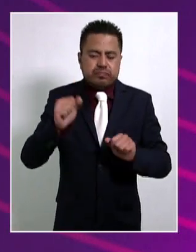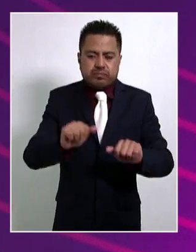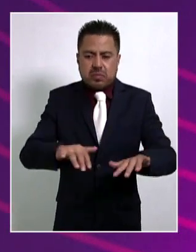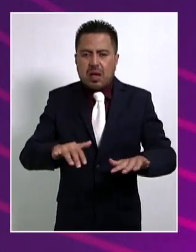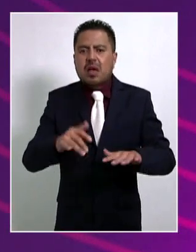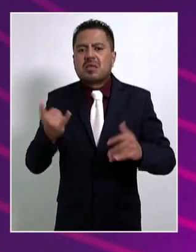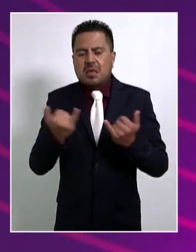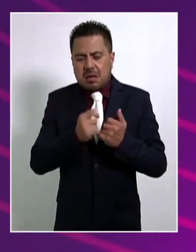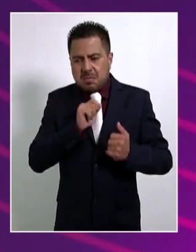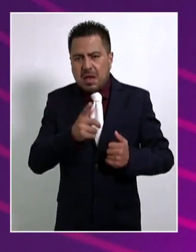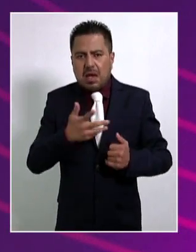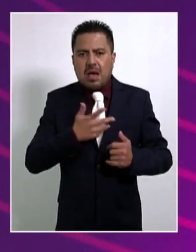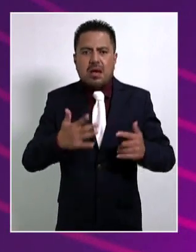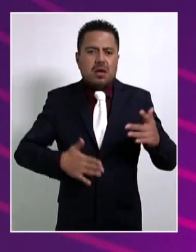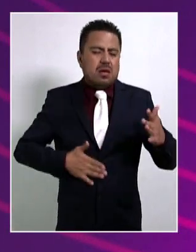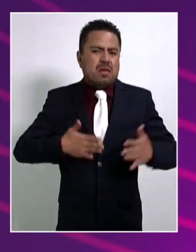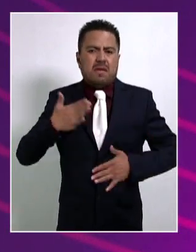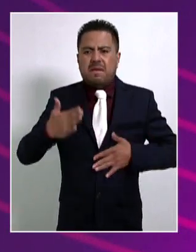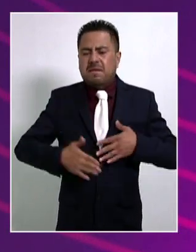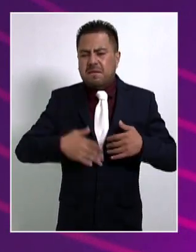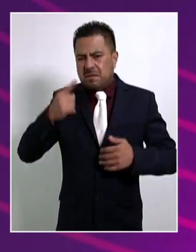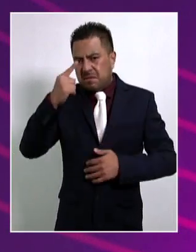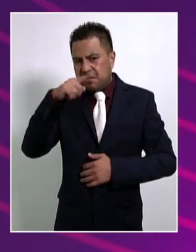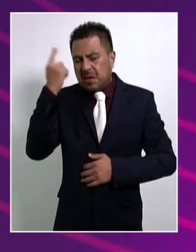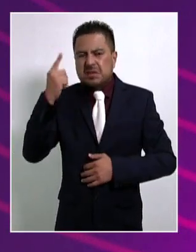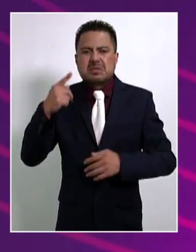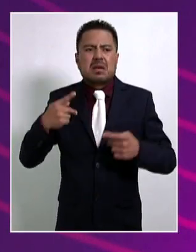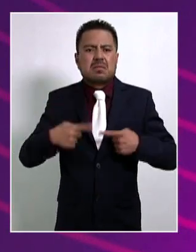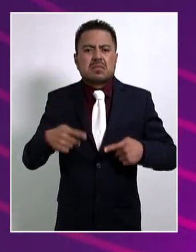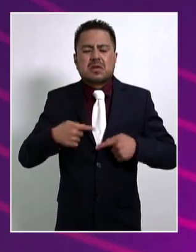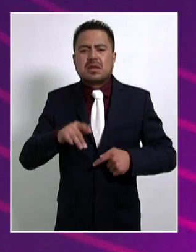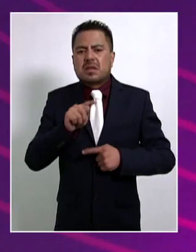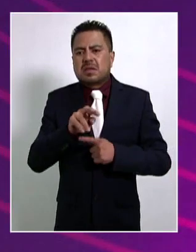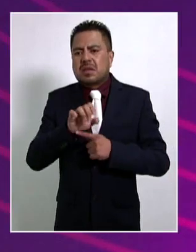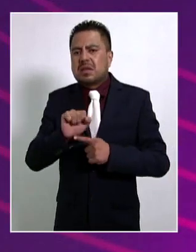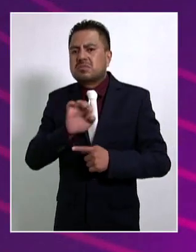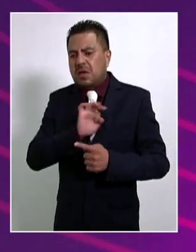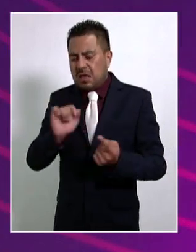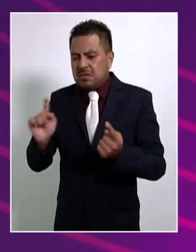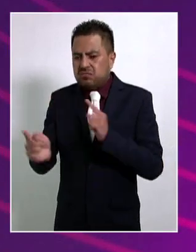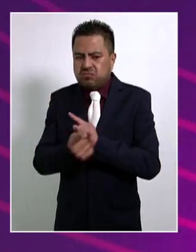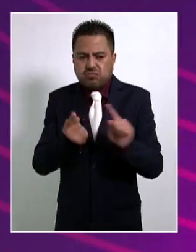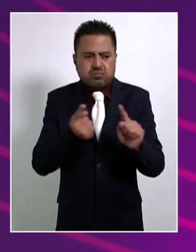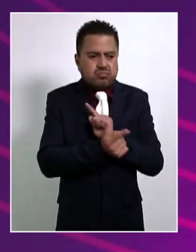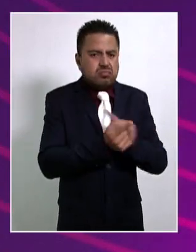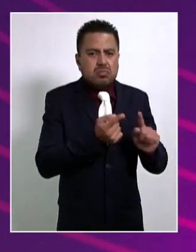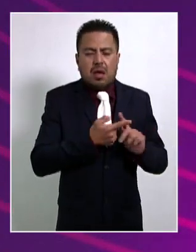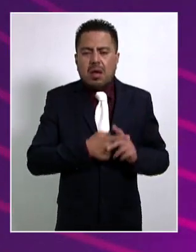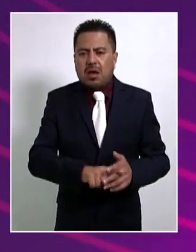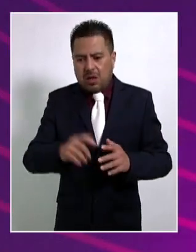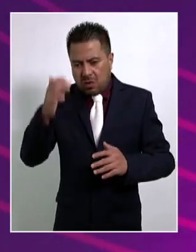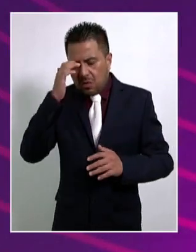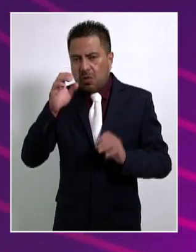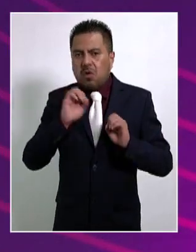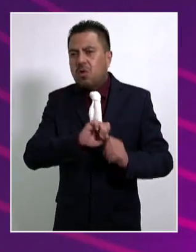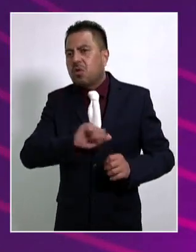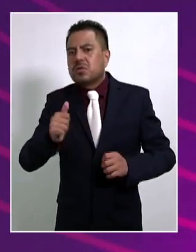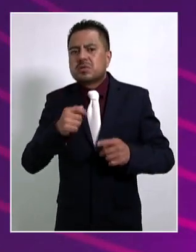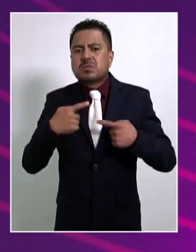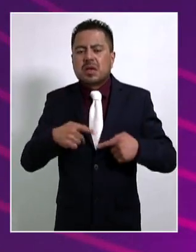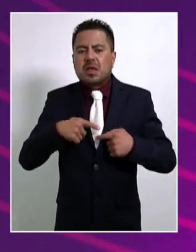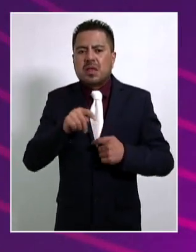hay convivencias en donde fácilmente las personas trans se pueden acercar, pueden empezar, bueno, a conocer otras personas